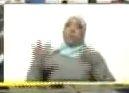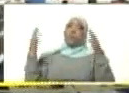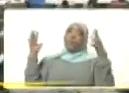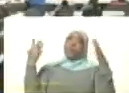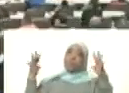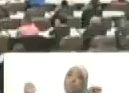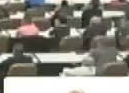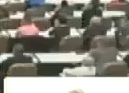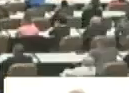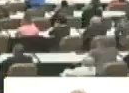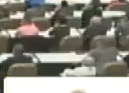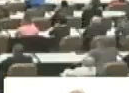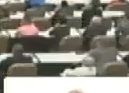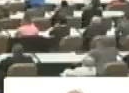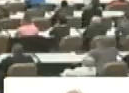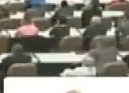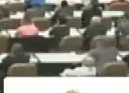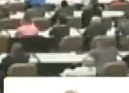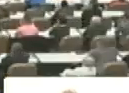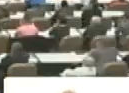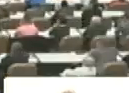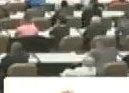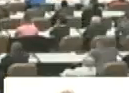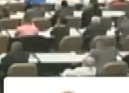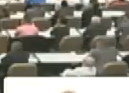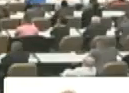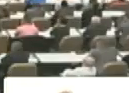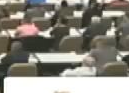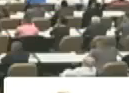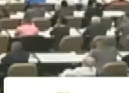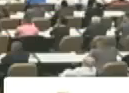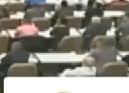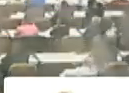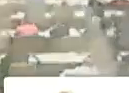contra la conspiración de la extrema derecha, con paciencia,